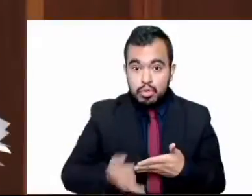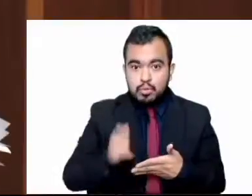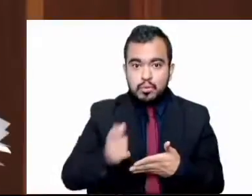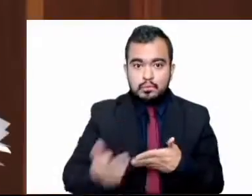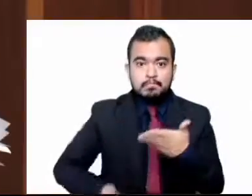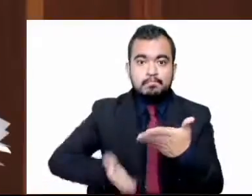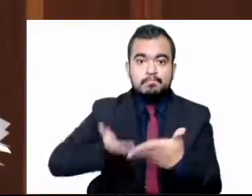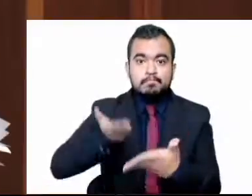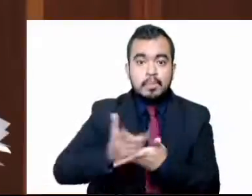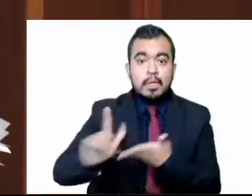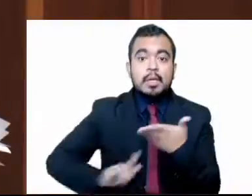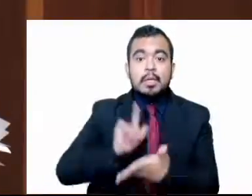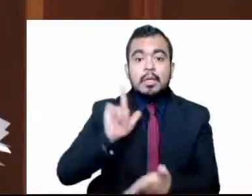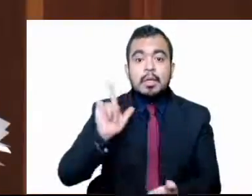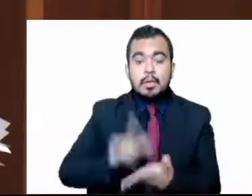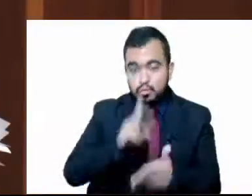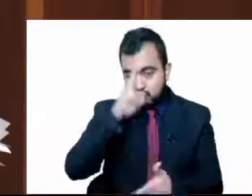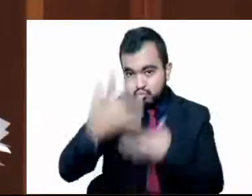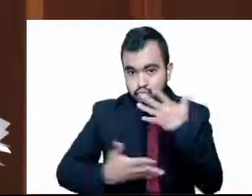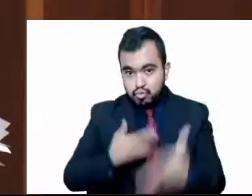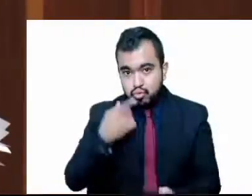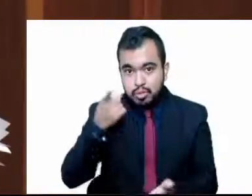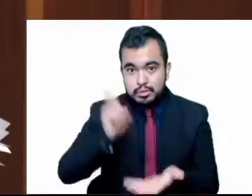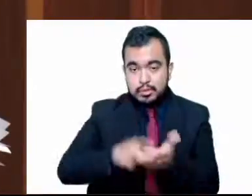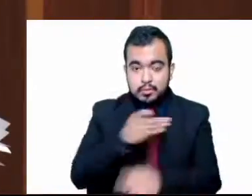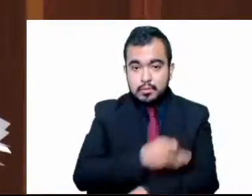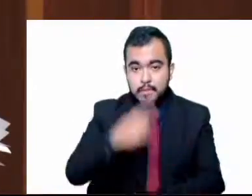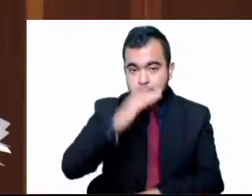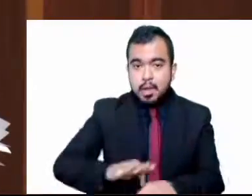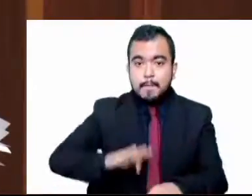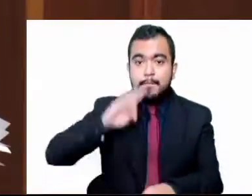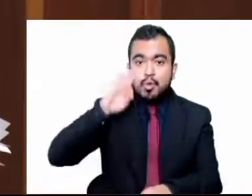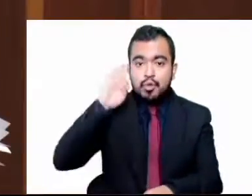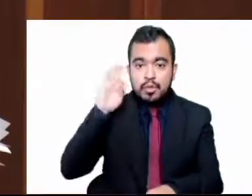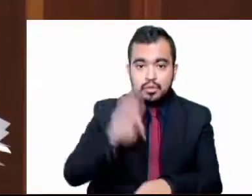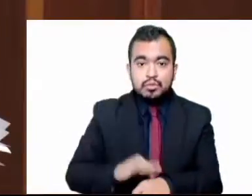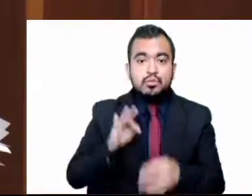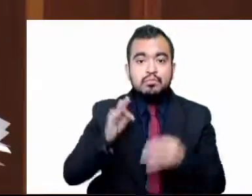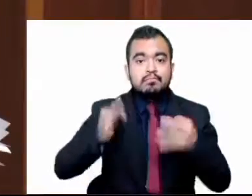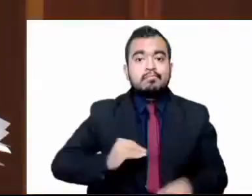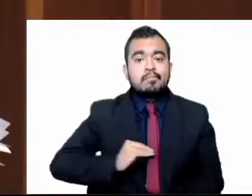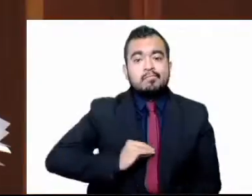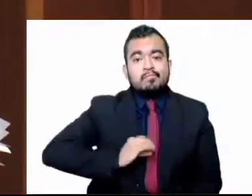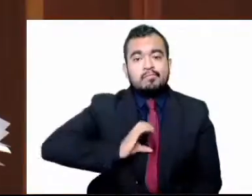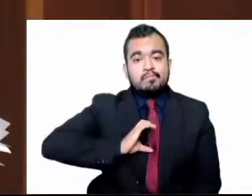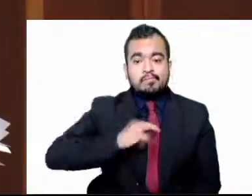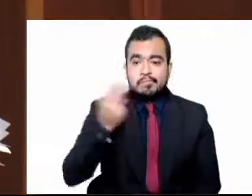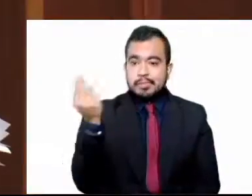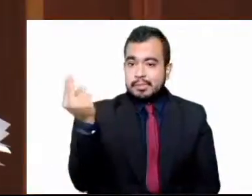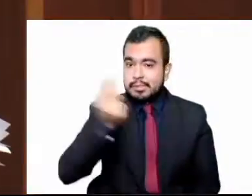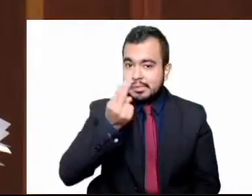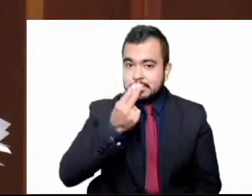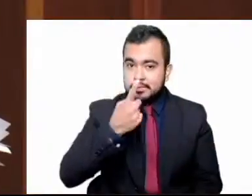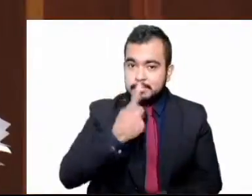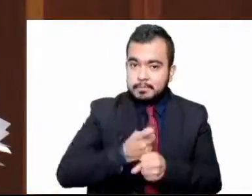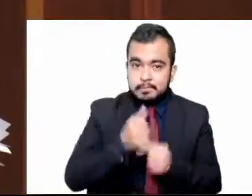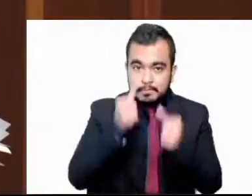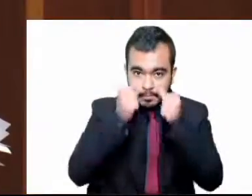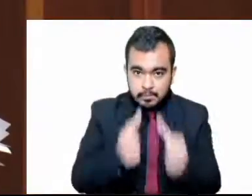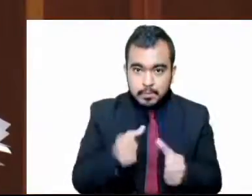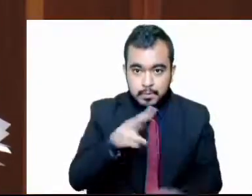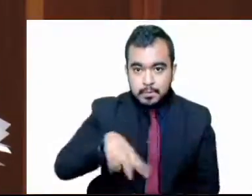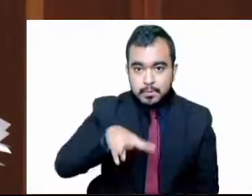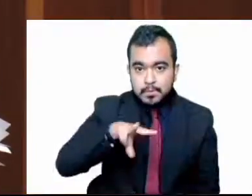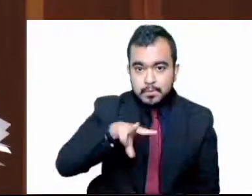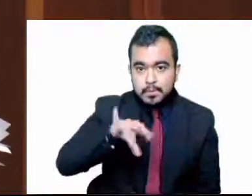protección, dignificación y atención prioritaria sobre las principales víctimas, que por desgracia son las mujeres